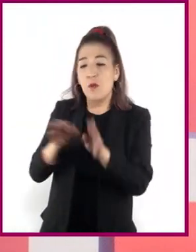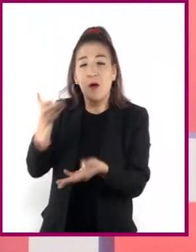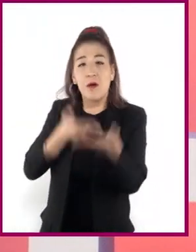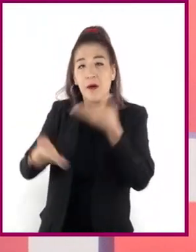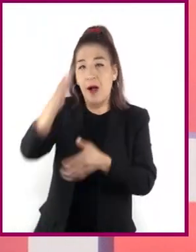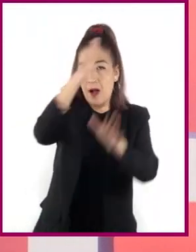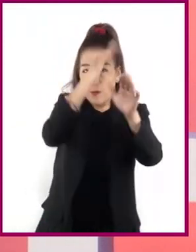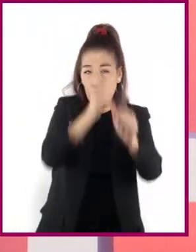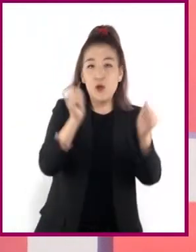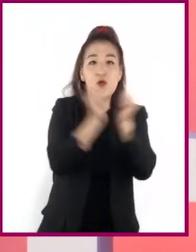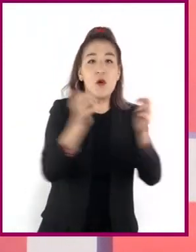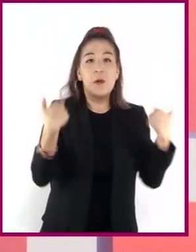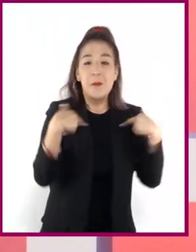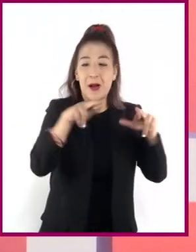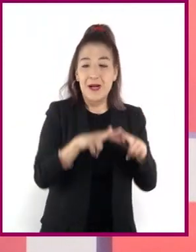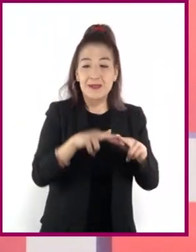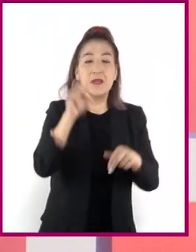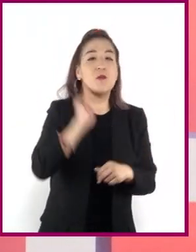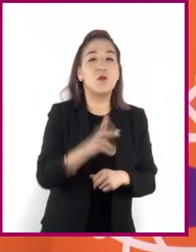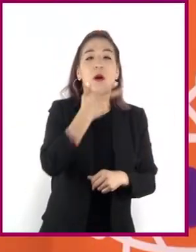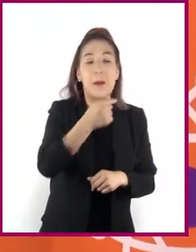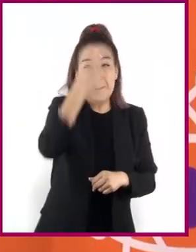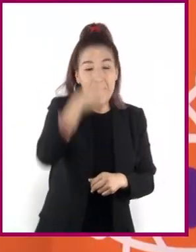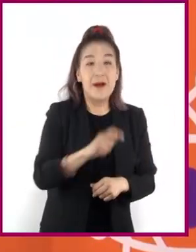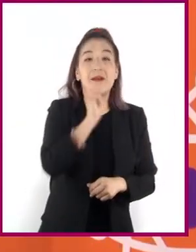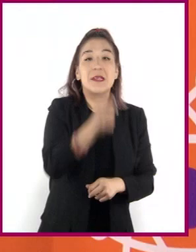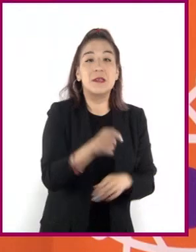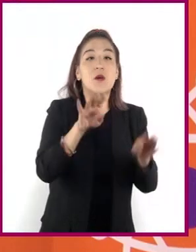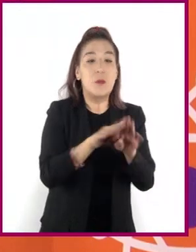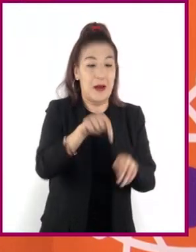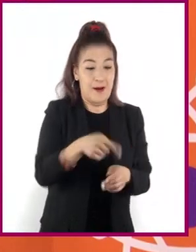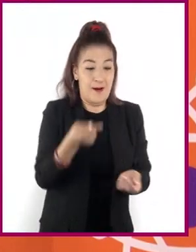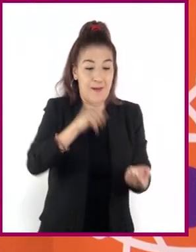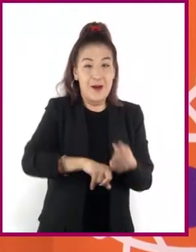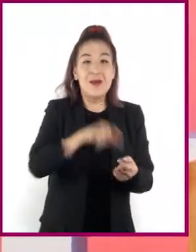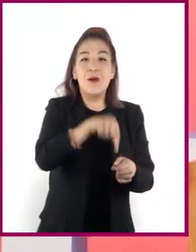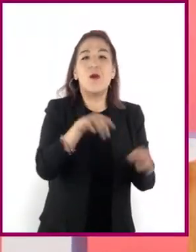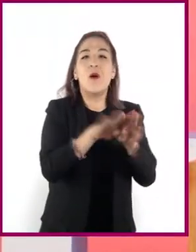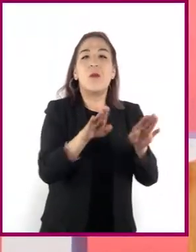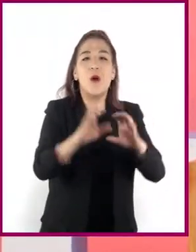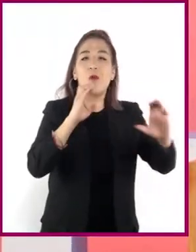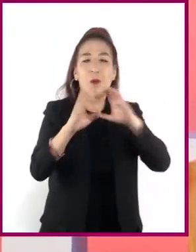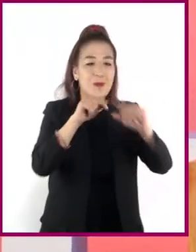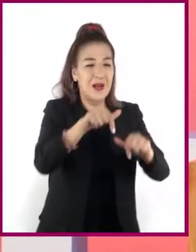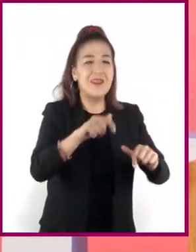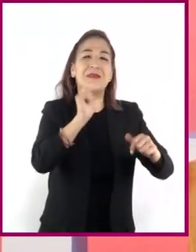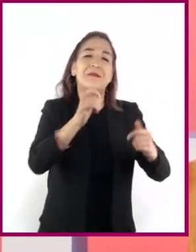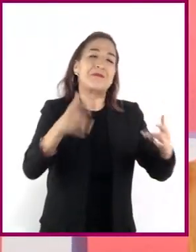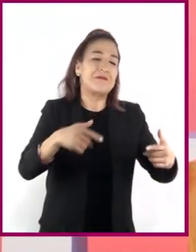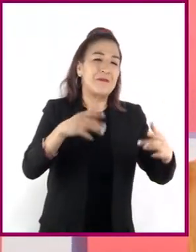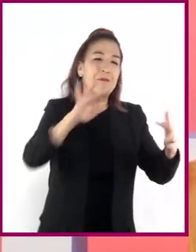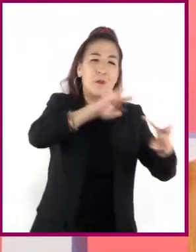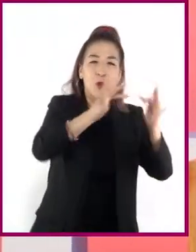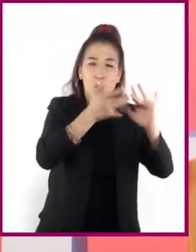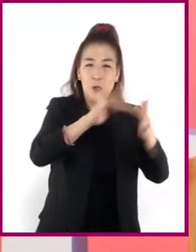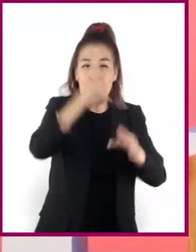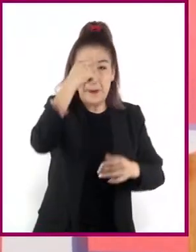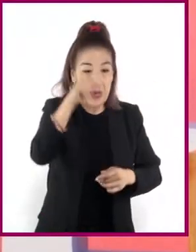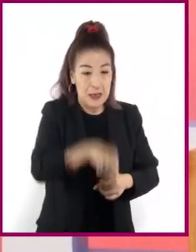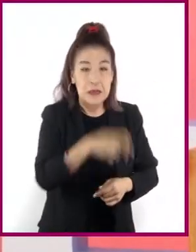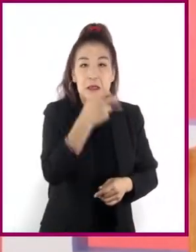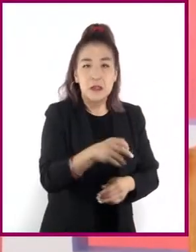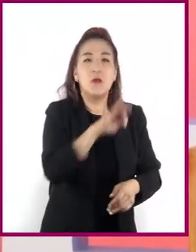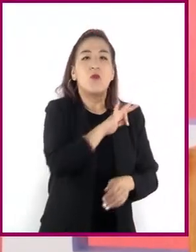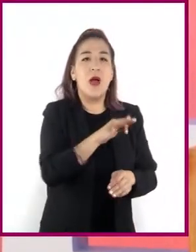maestras y maestros para que a través de las plataformas donde se comunican con nosotros tengamos la posibilidad de compartir